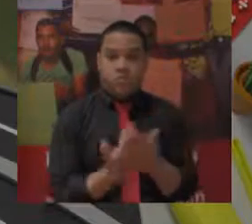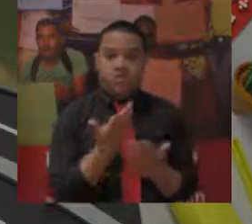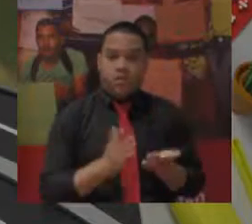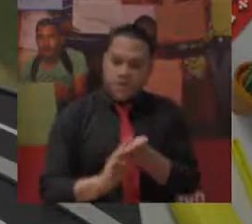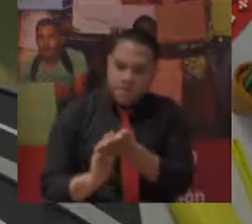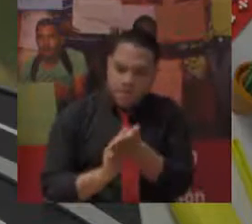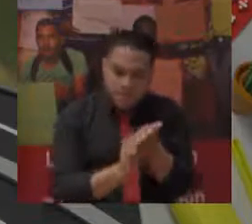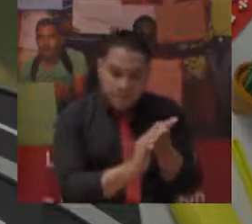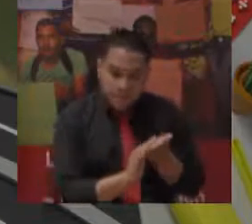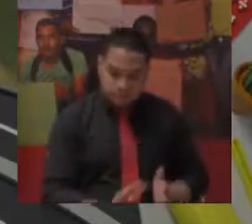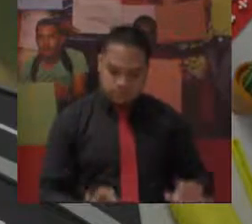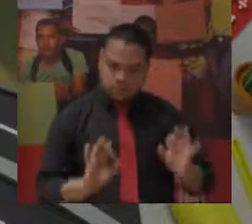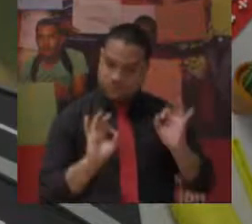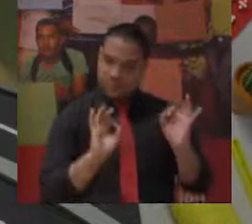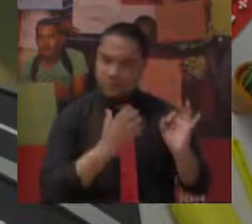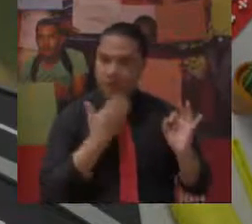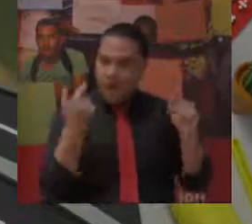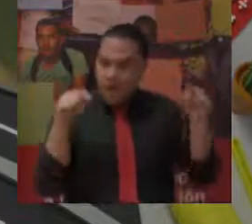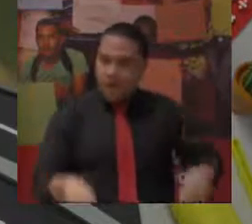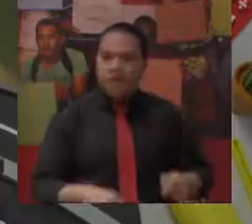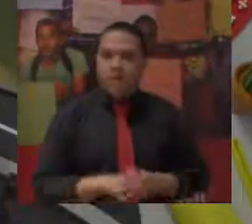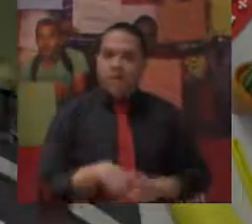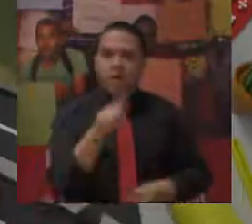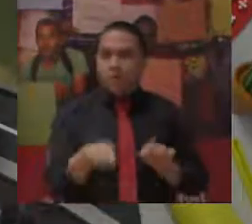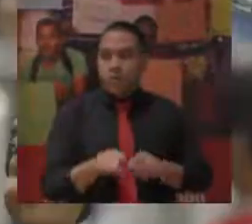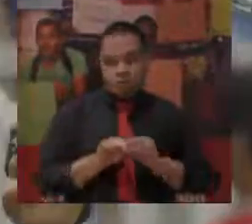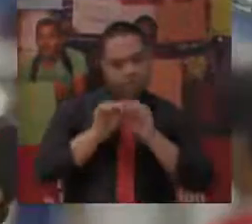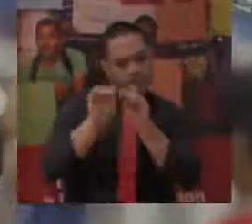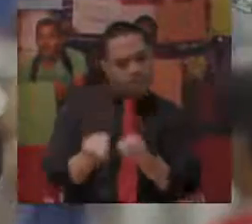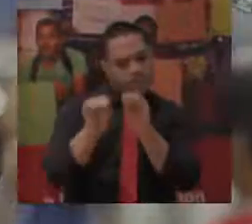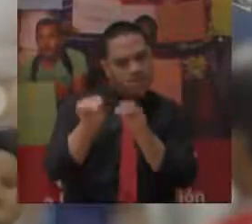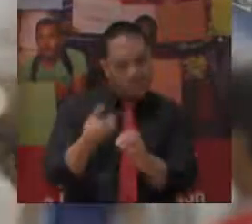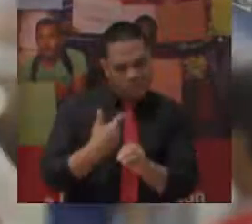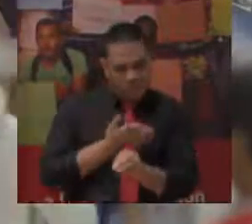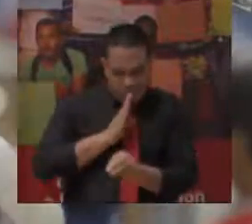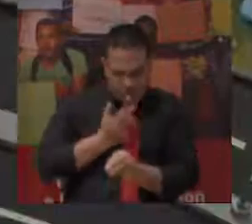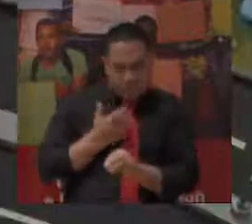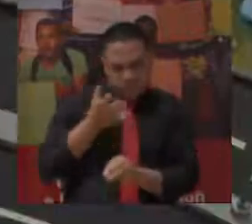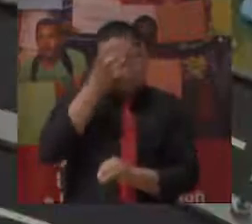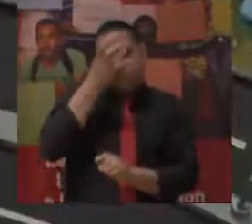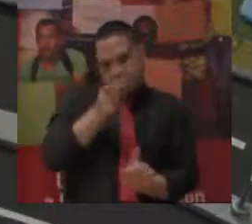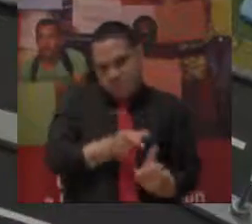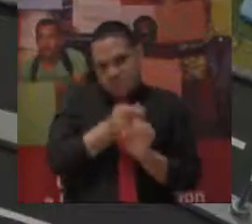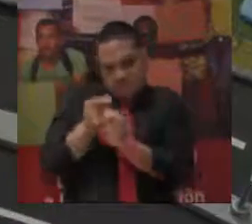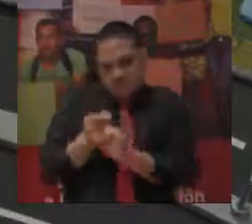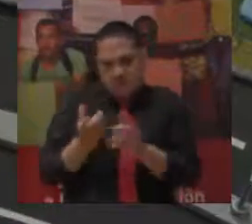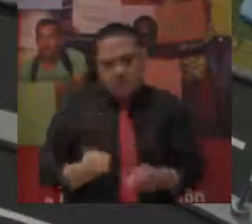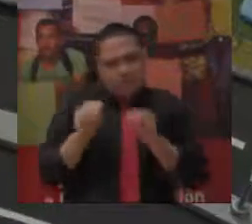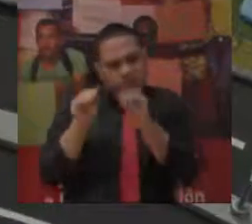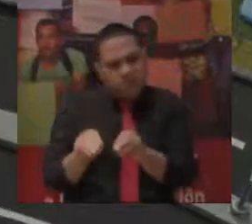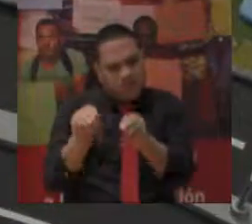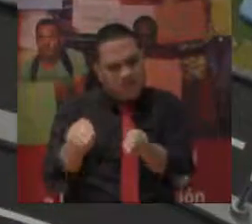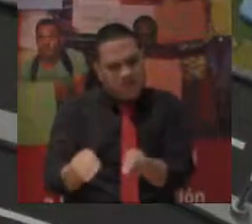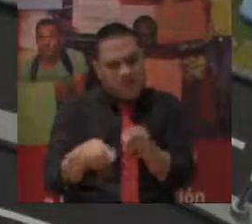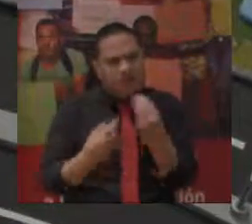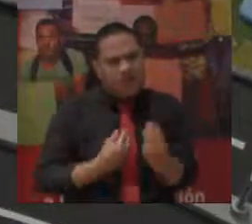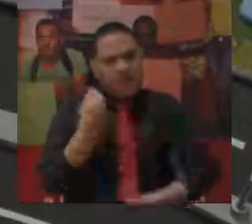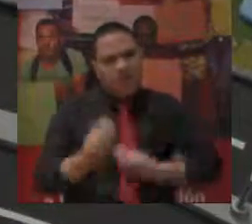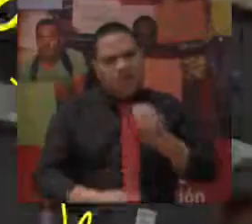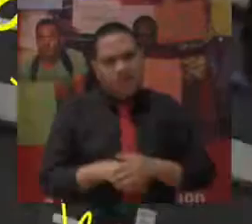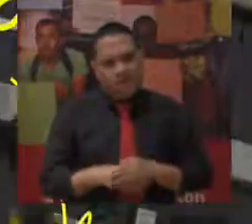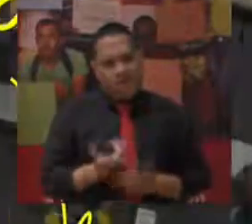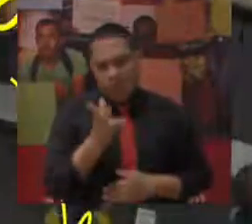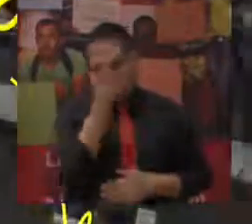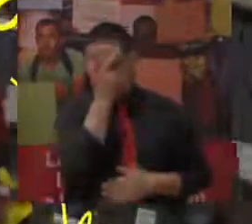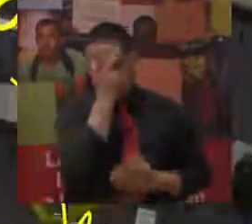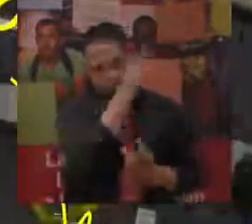más sofisticada, donde formadores especializados, denominados reintegradores, atienden a la población en 8 dimensiones que se